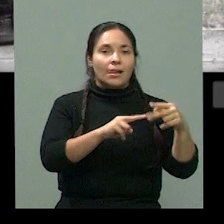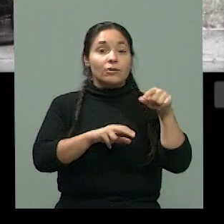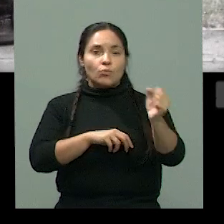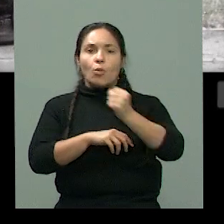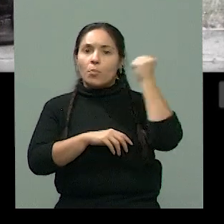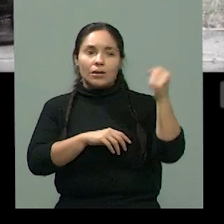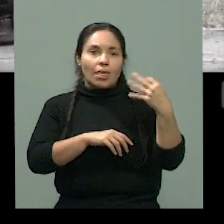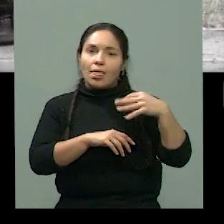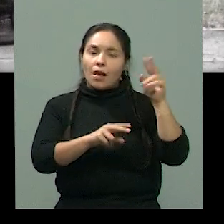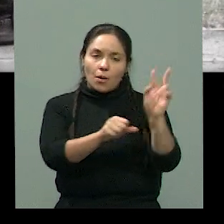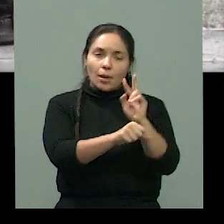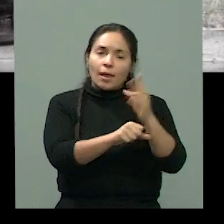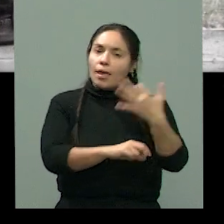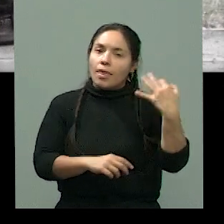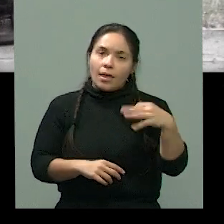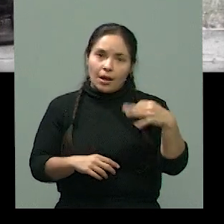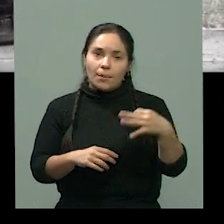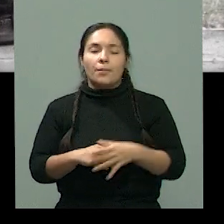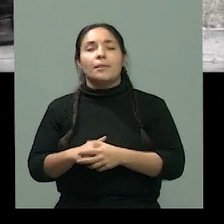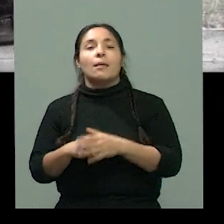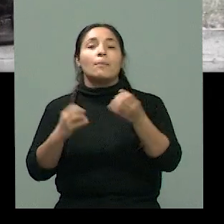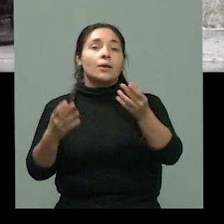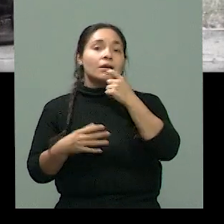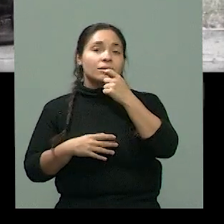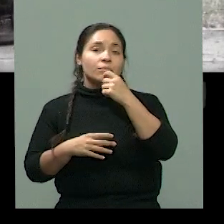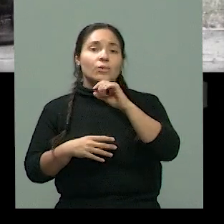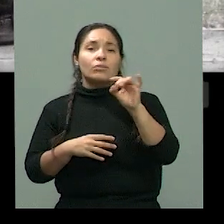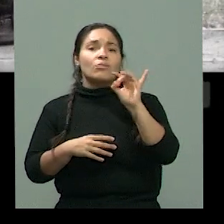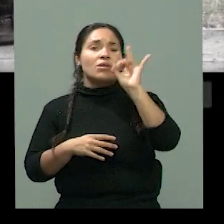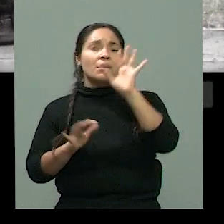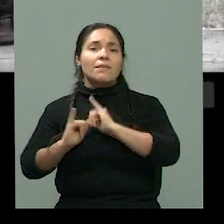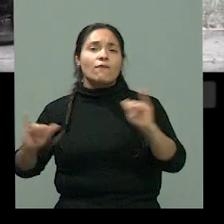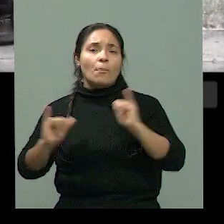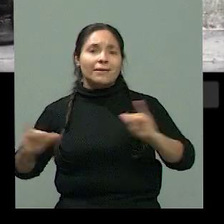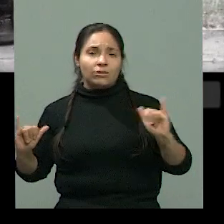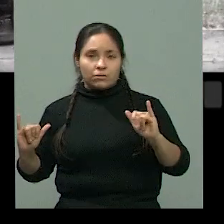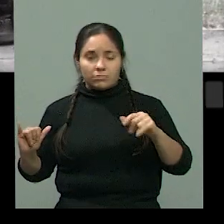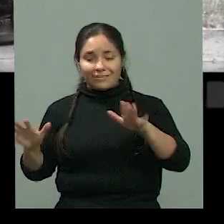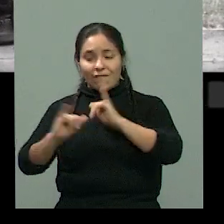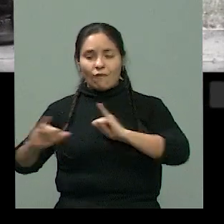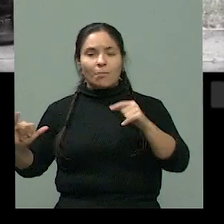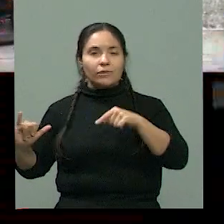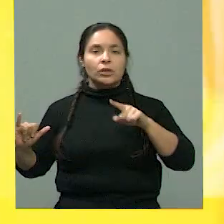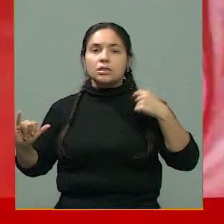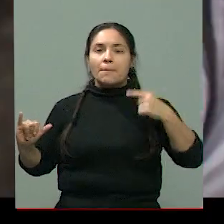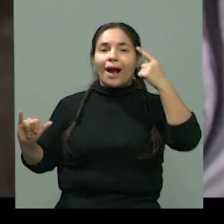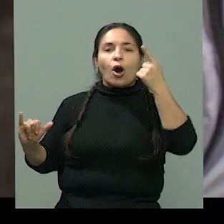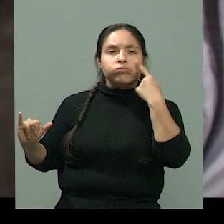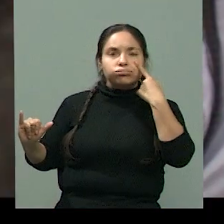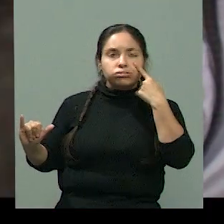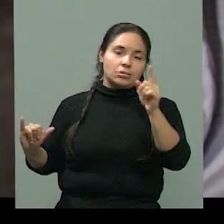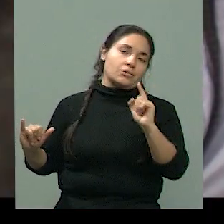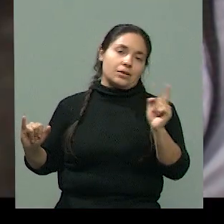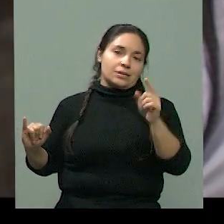hay que cuidarlos, porque si no quedás en la información. Claro. Y no toda información es conocimiento. Exacto. El conocimiento